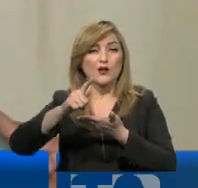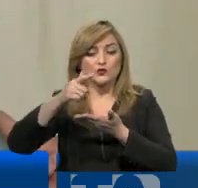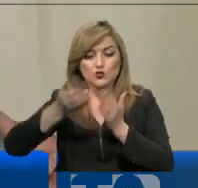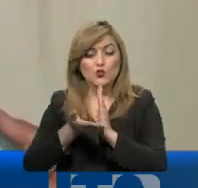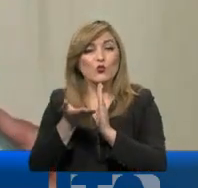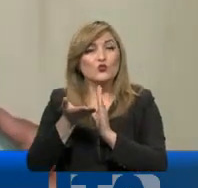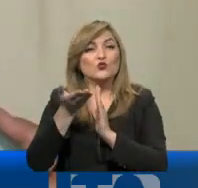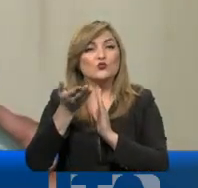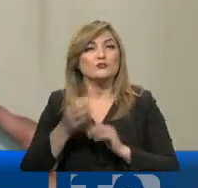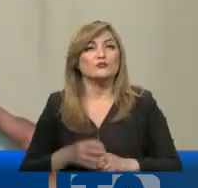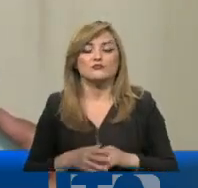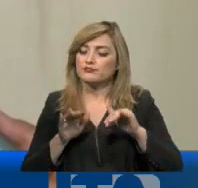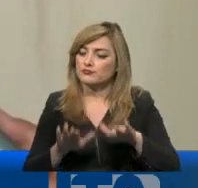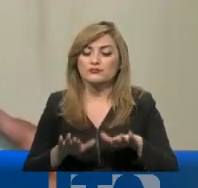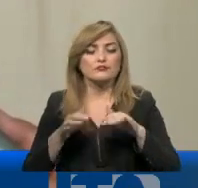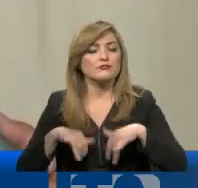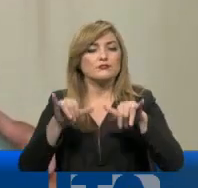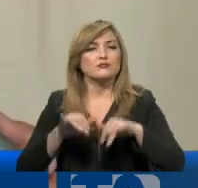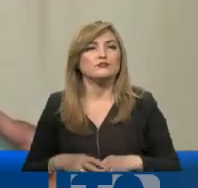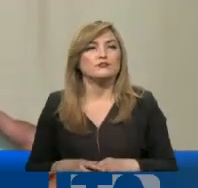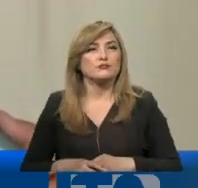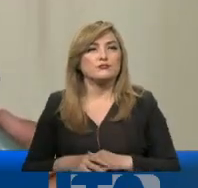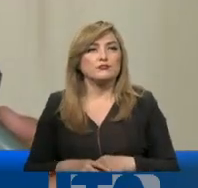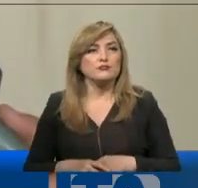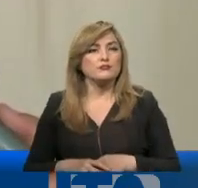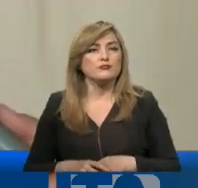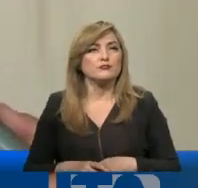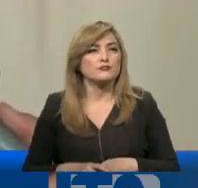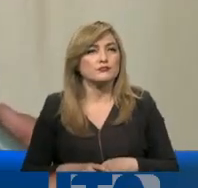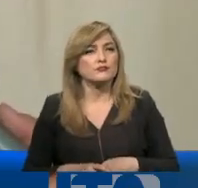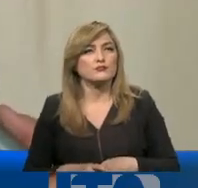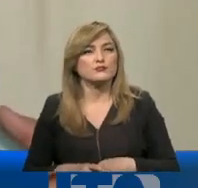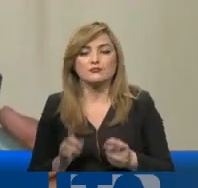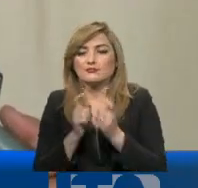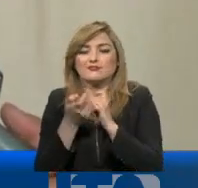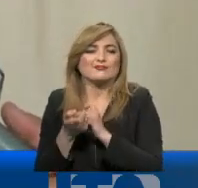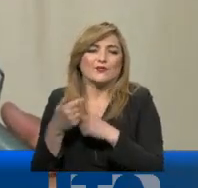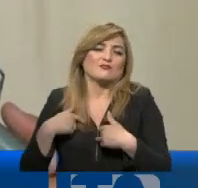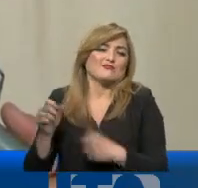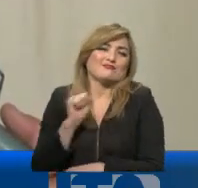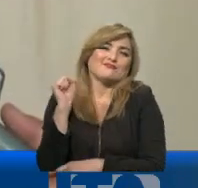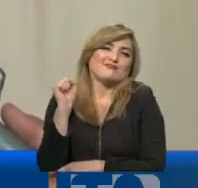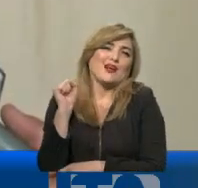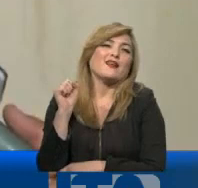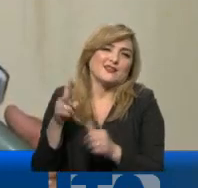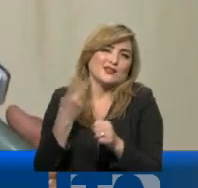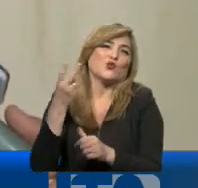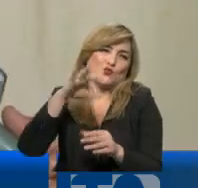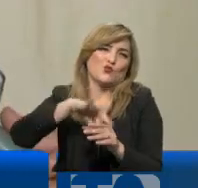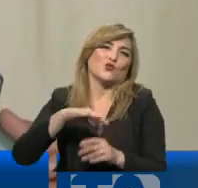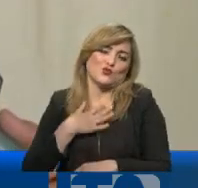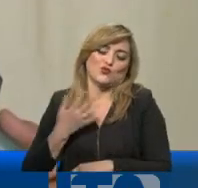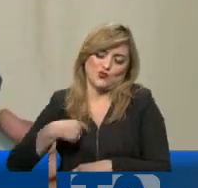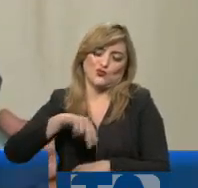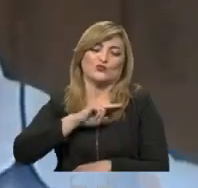estas, la tendencia se mantiene. Es decir, esto prácticamente ya es irreversible. Por eso nosotros podemos decir, hemos pasado